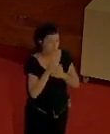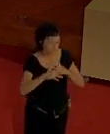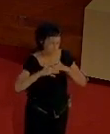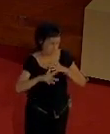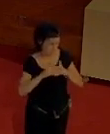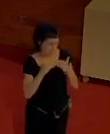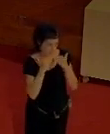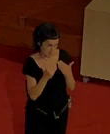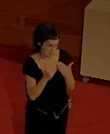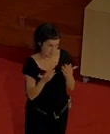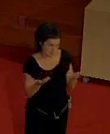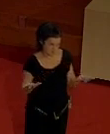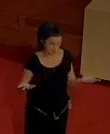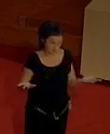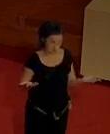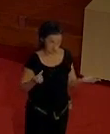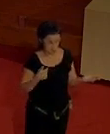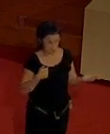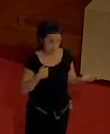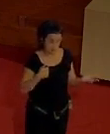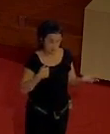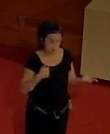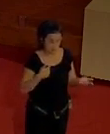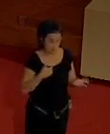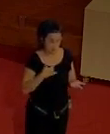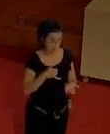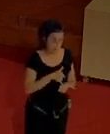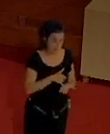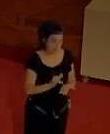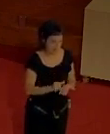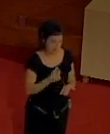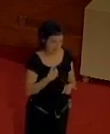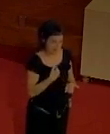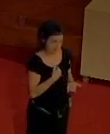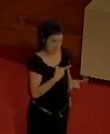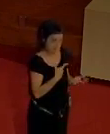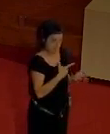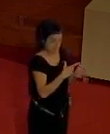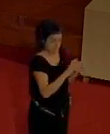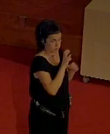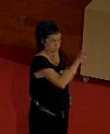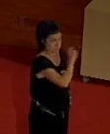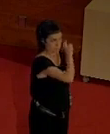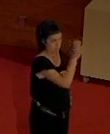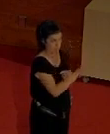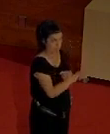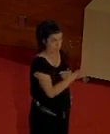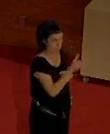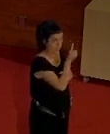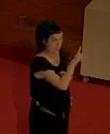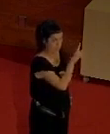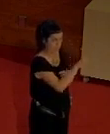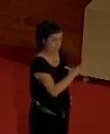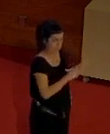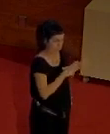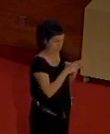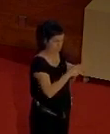talón de Aquiles hay un alguien que tiene 11 grupos de combate naval oceánicos que me puede bloquear lo que